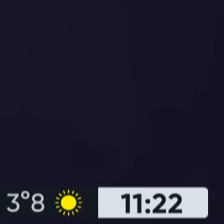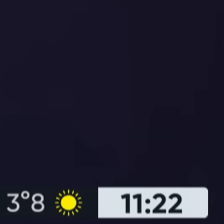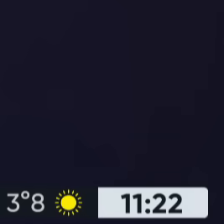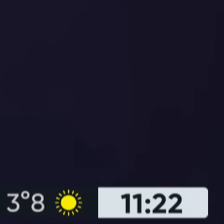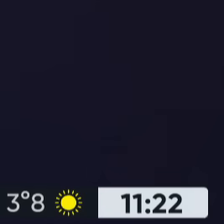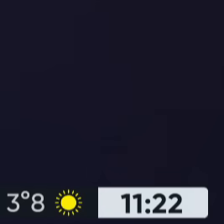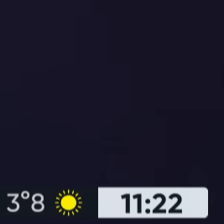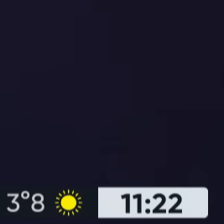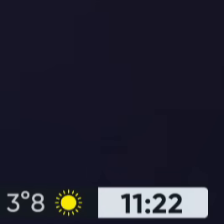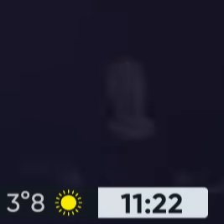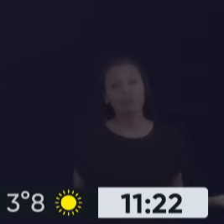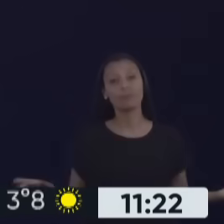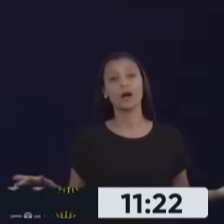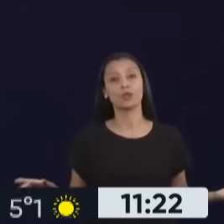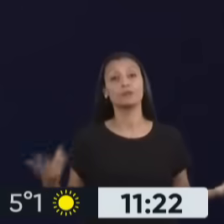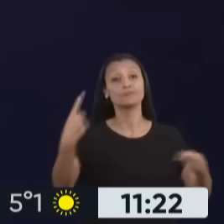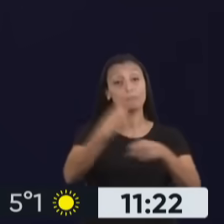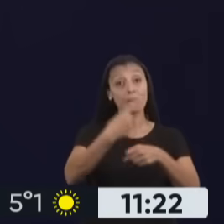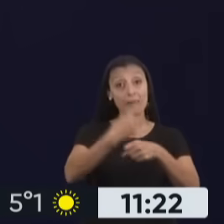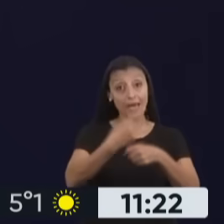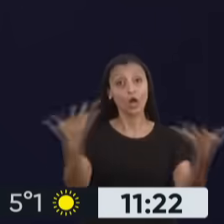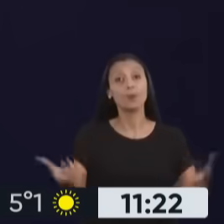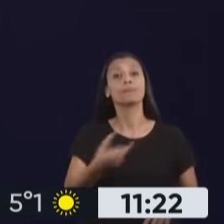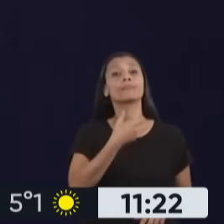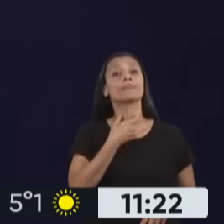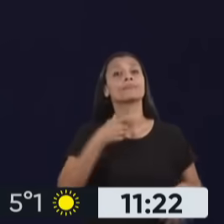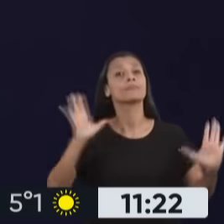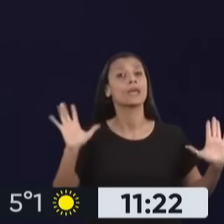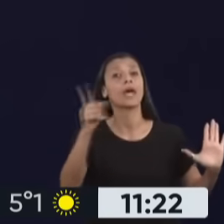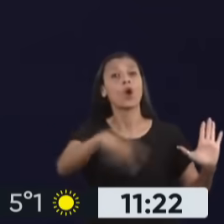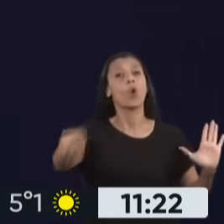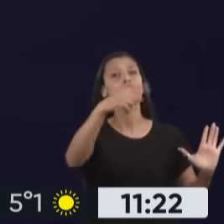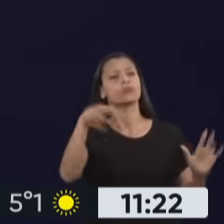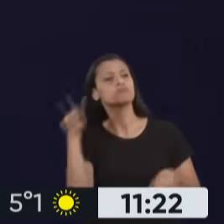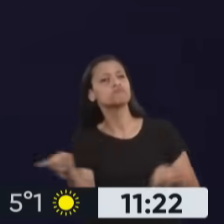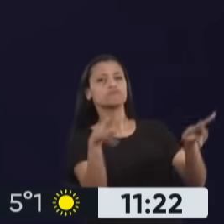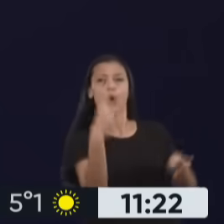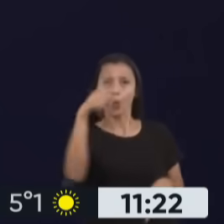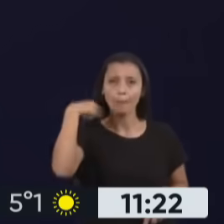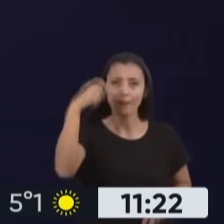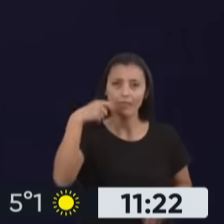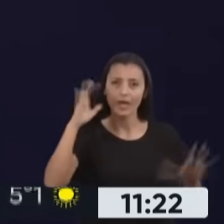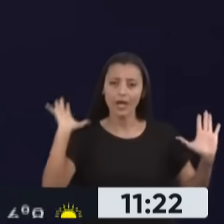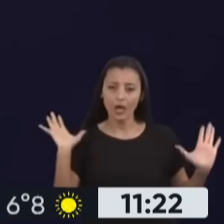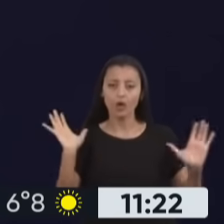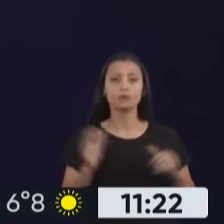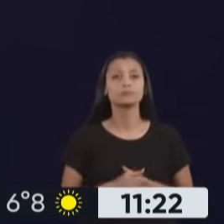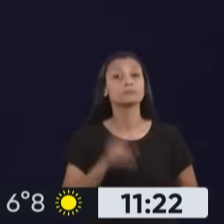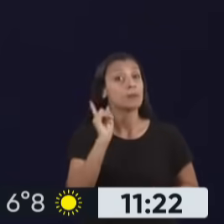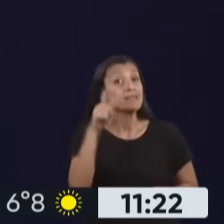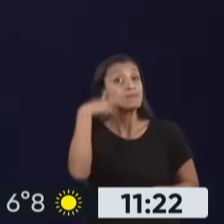buenos días a todos. Antes de comenzar, quiero que vean un video con el